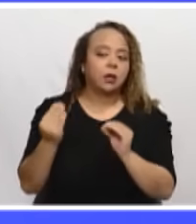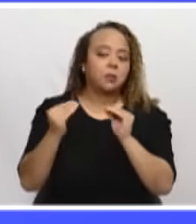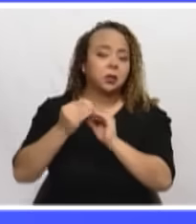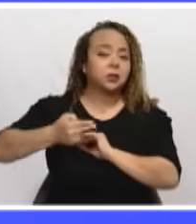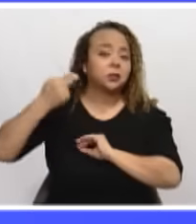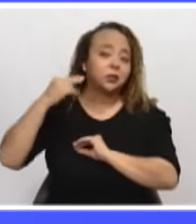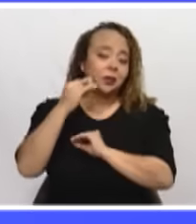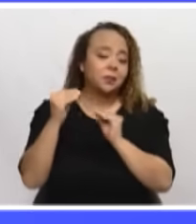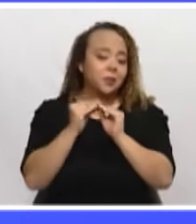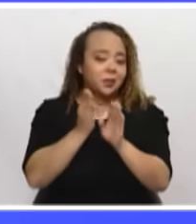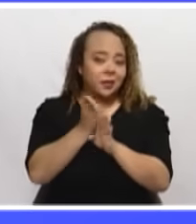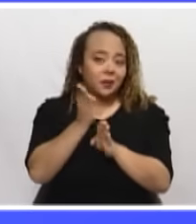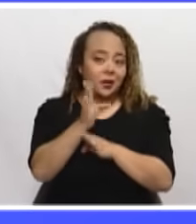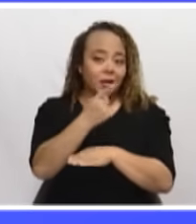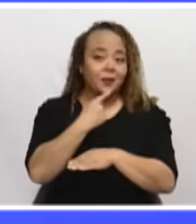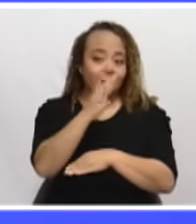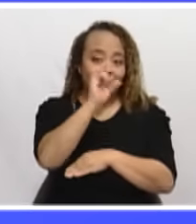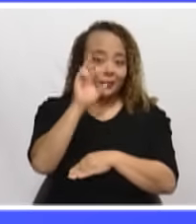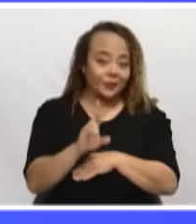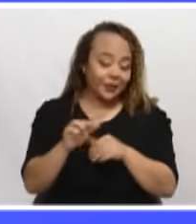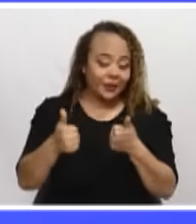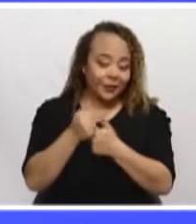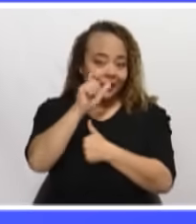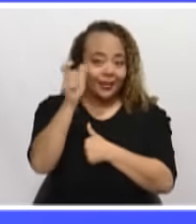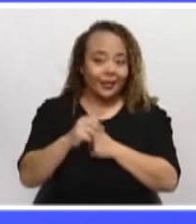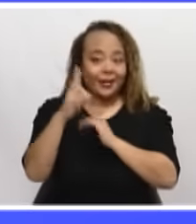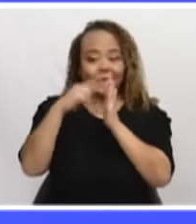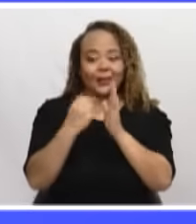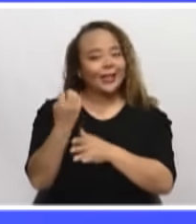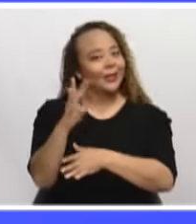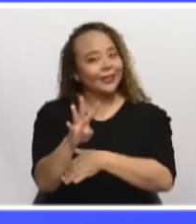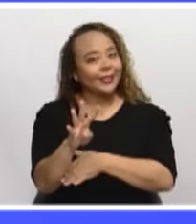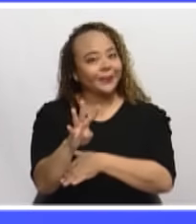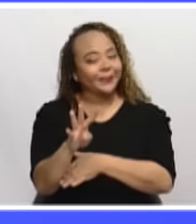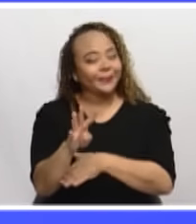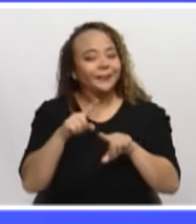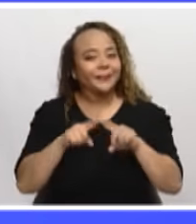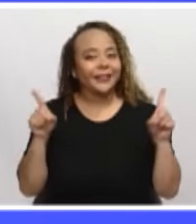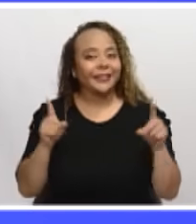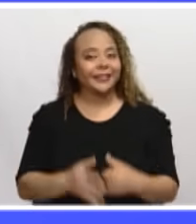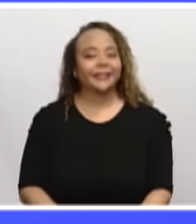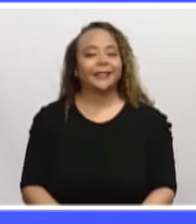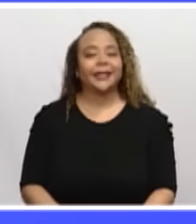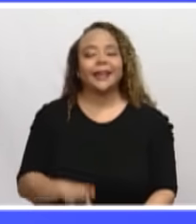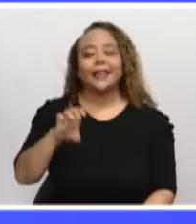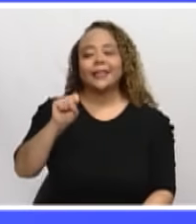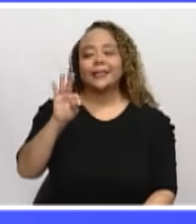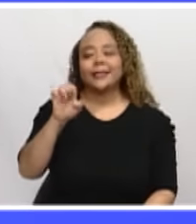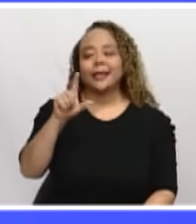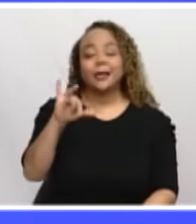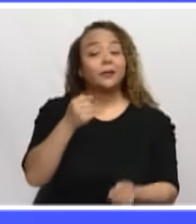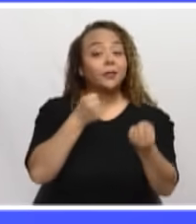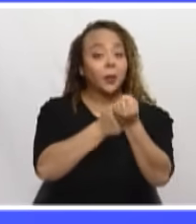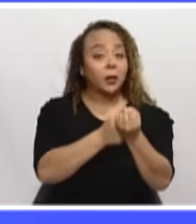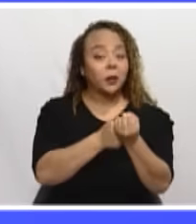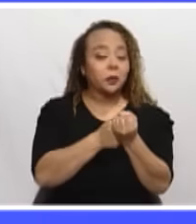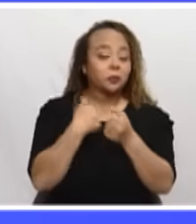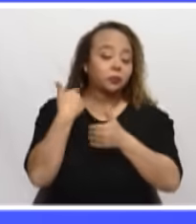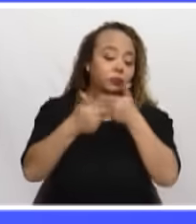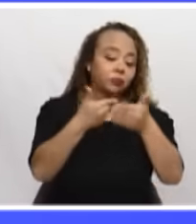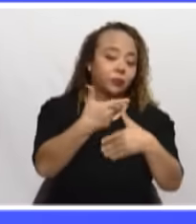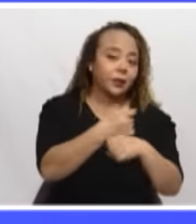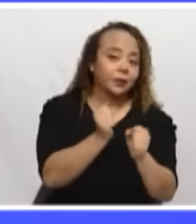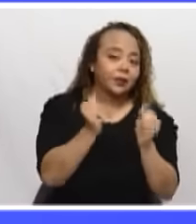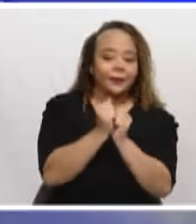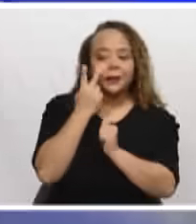historia y más trayectoria que lo diga Costa Rica an Italia en Brasil 2014 pero eh el es el respaldó lo que viene haciendo con lo